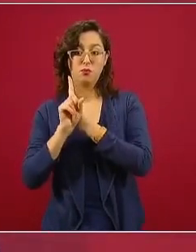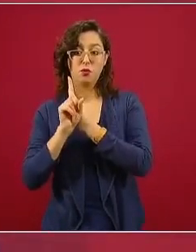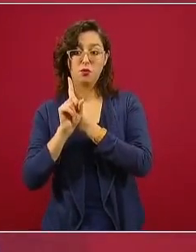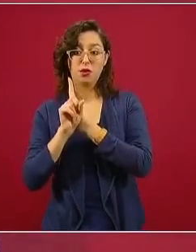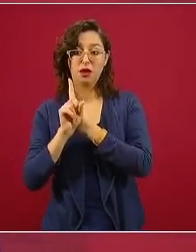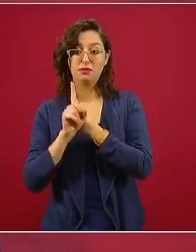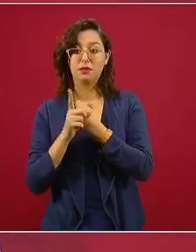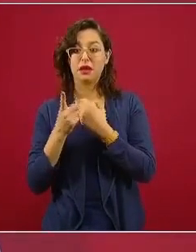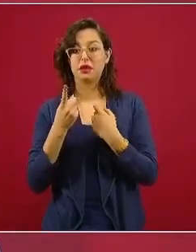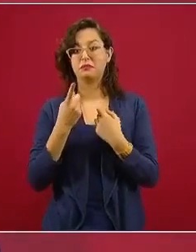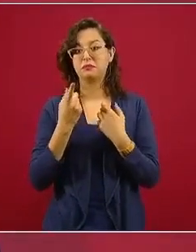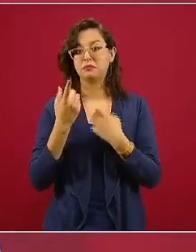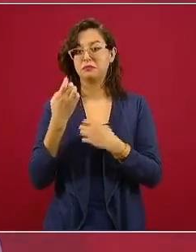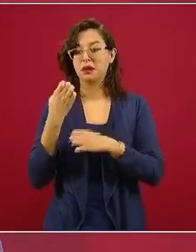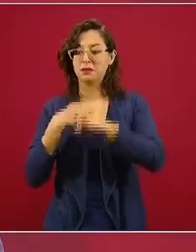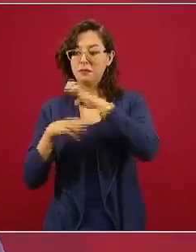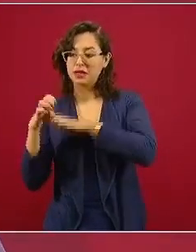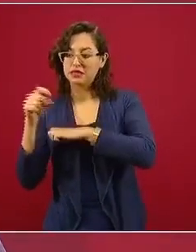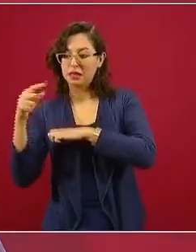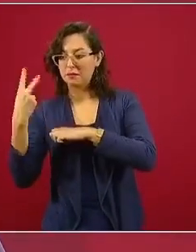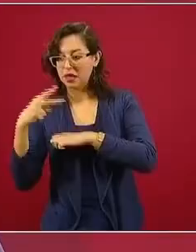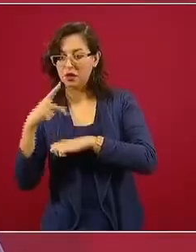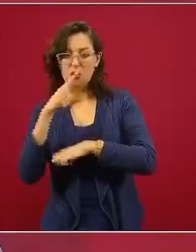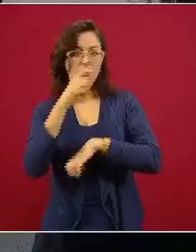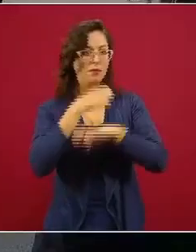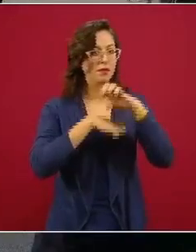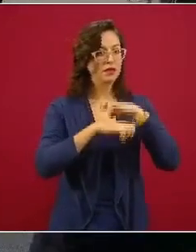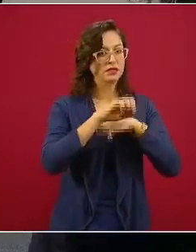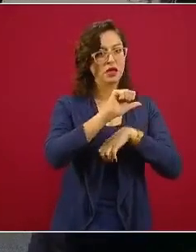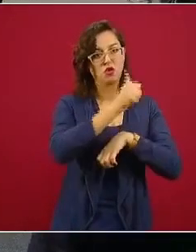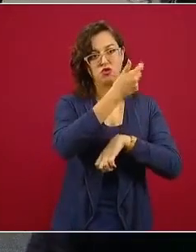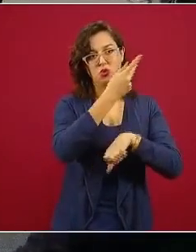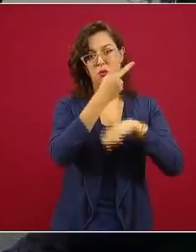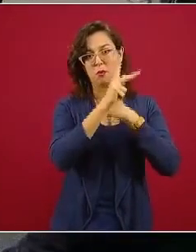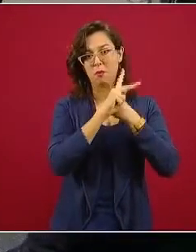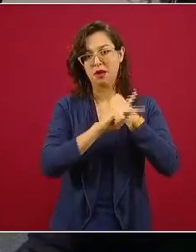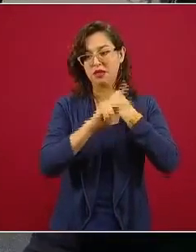empresas de ambos lados de la frontera. En el caso de lo laboral,